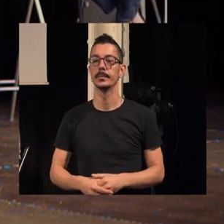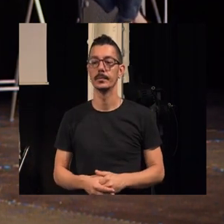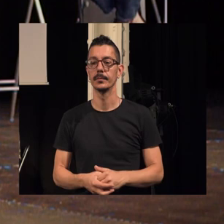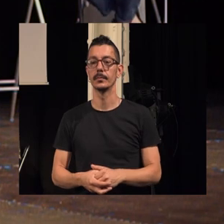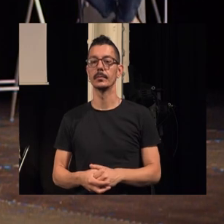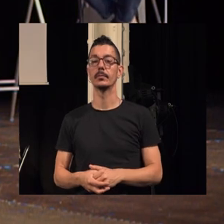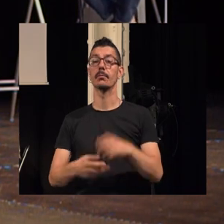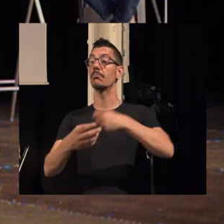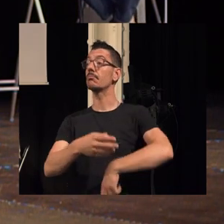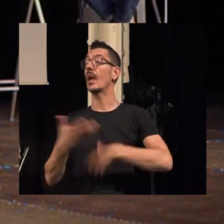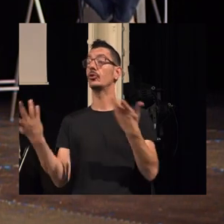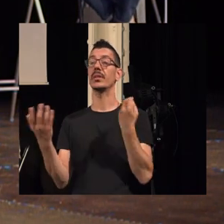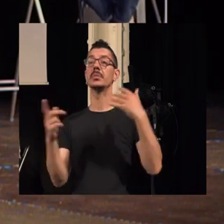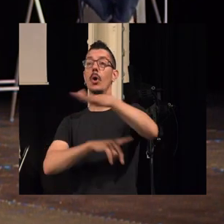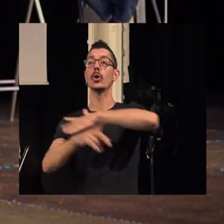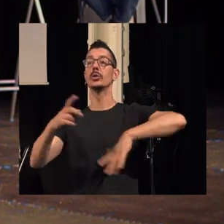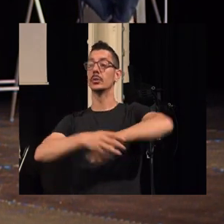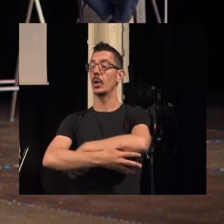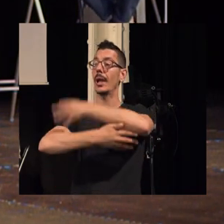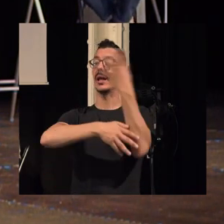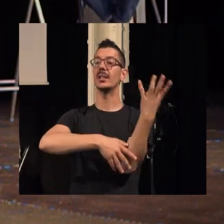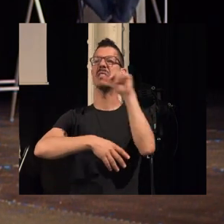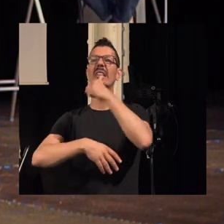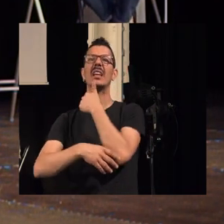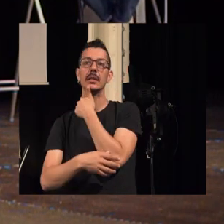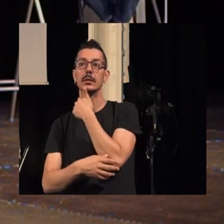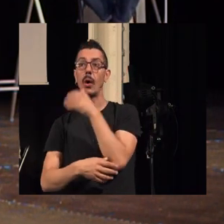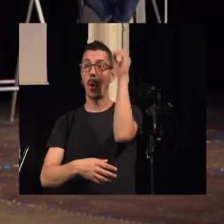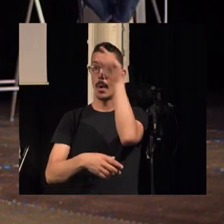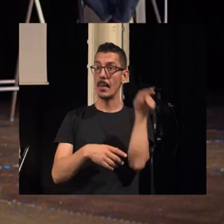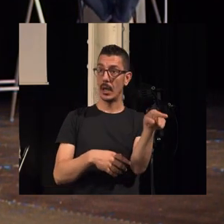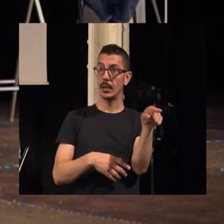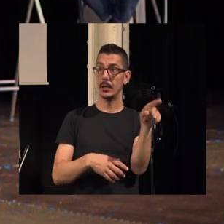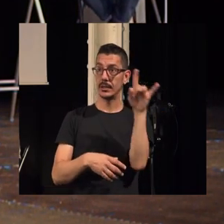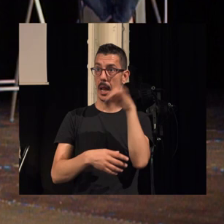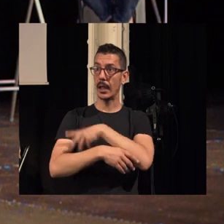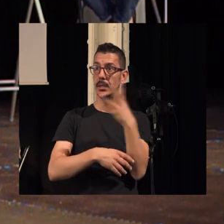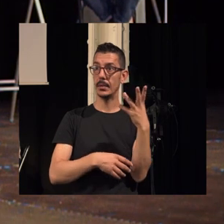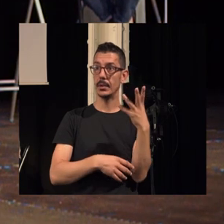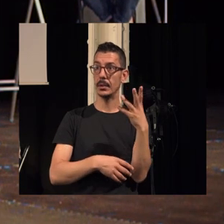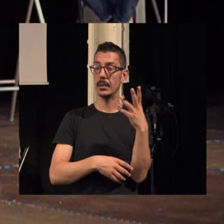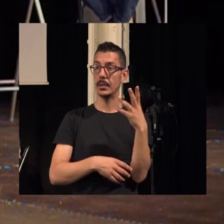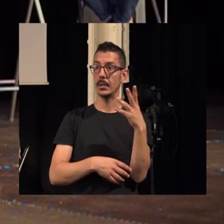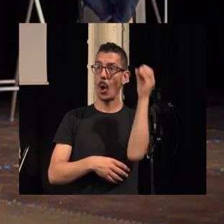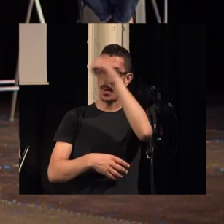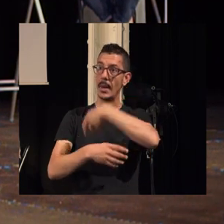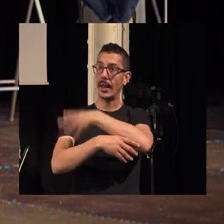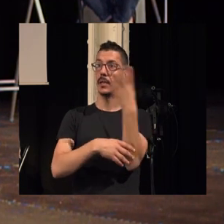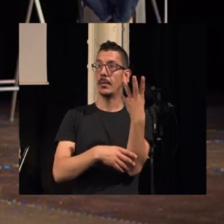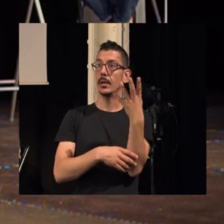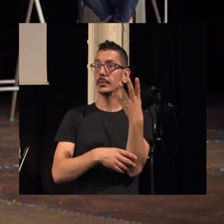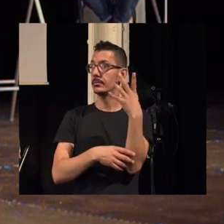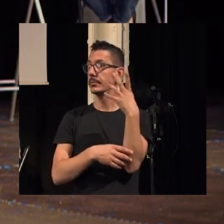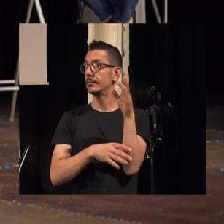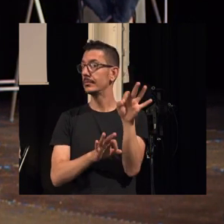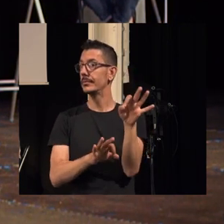es el LGBT en estos contextos? Obama. Obama era LGBT, ¿sí? ¿Os